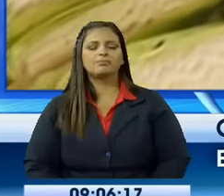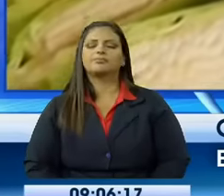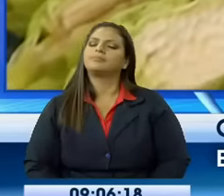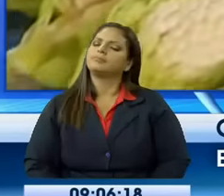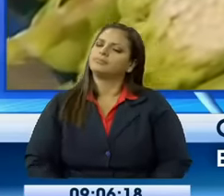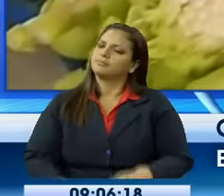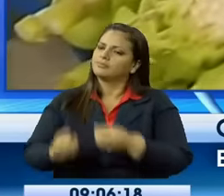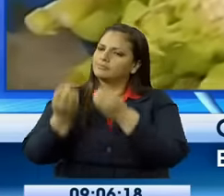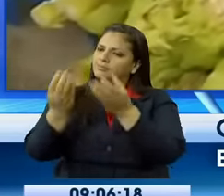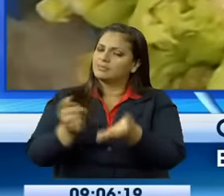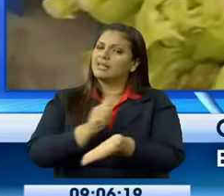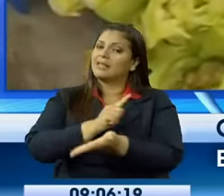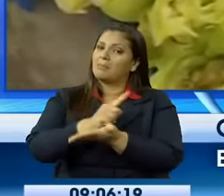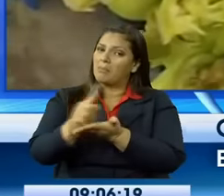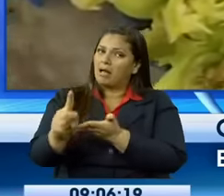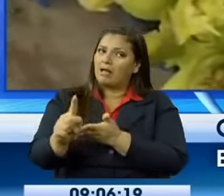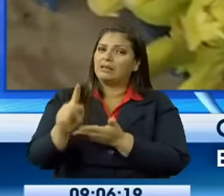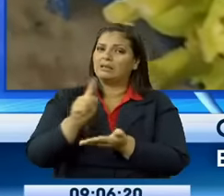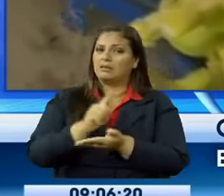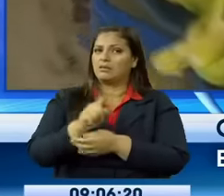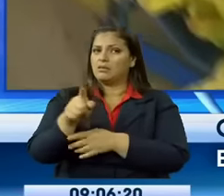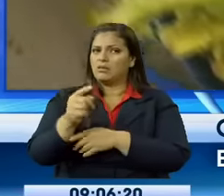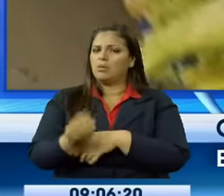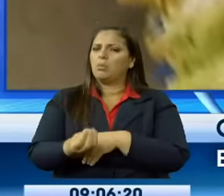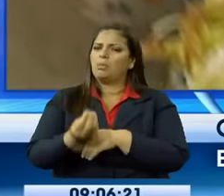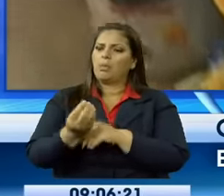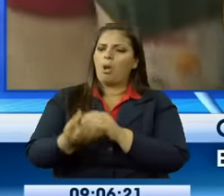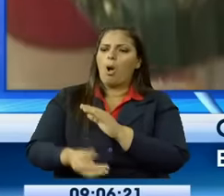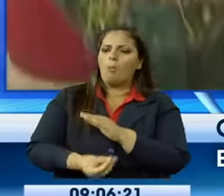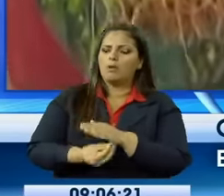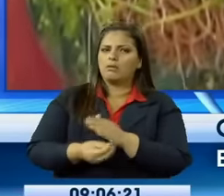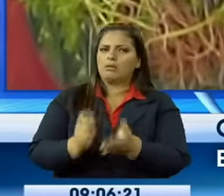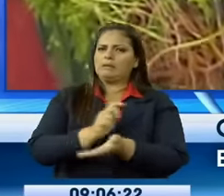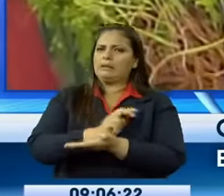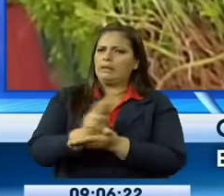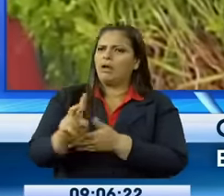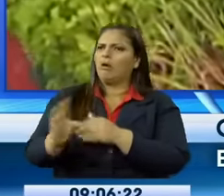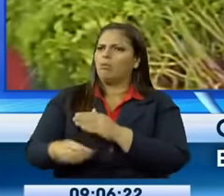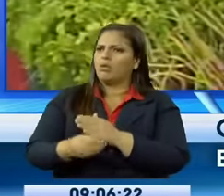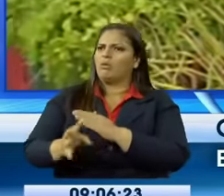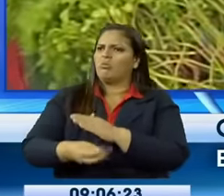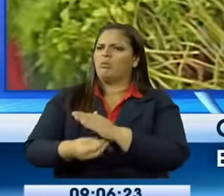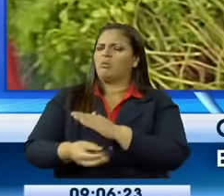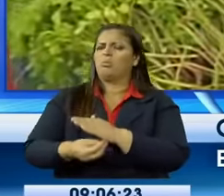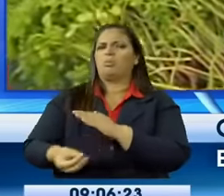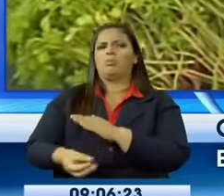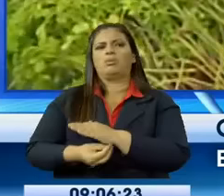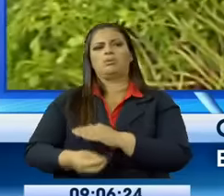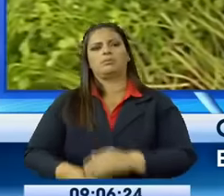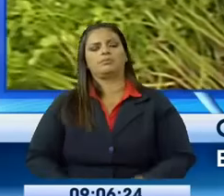personas siempre se están quejando también de eso. ¿Ya el intendente se fue de ese lugar? Sí, ya el intendente partió